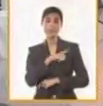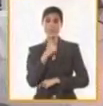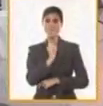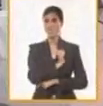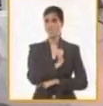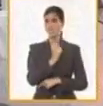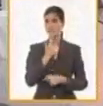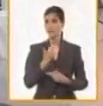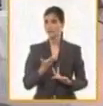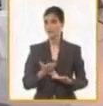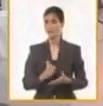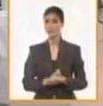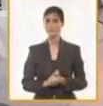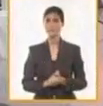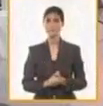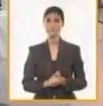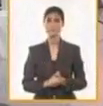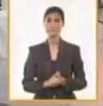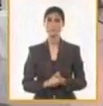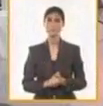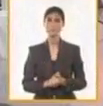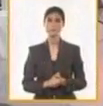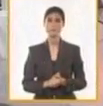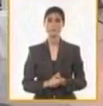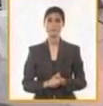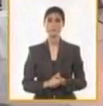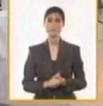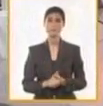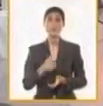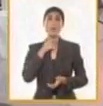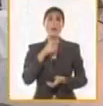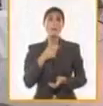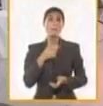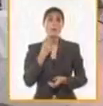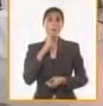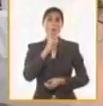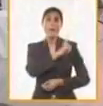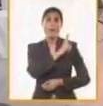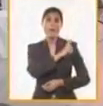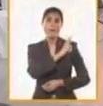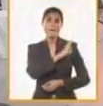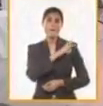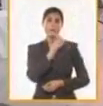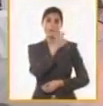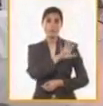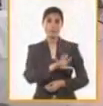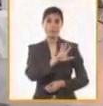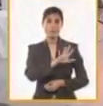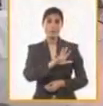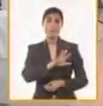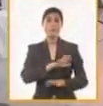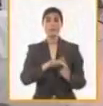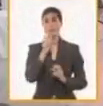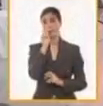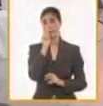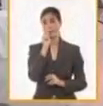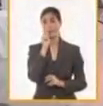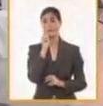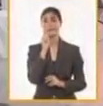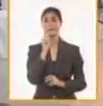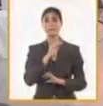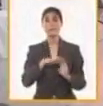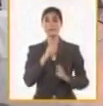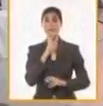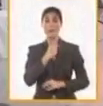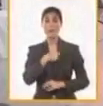con el ilustre jefe de la diplomacia europea, Josep Borrell, González le ha dicho a